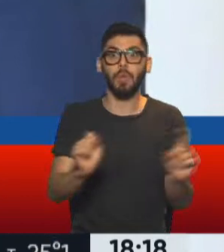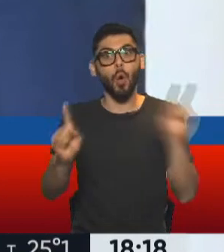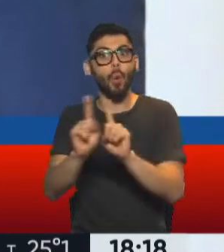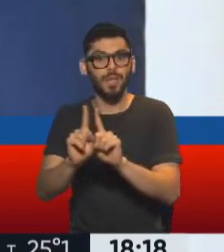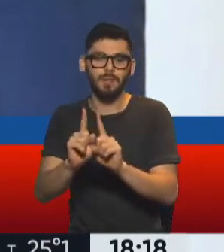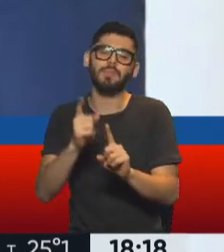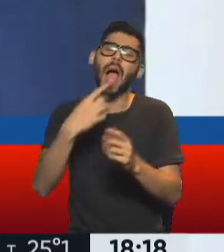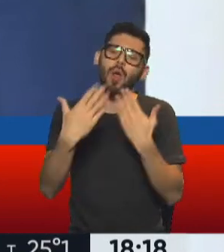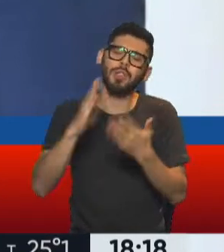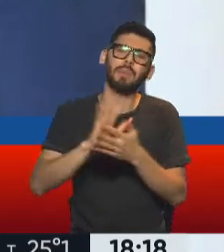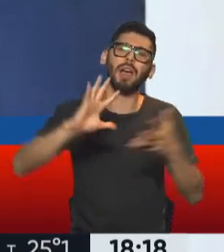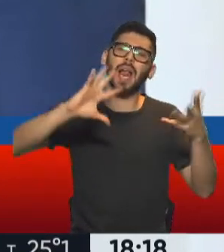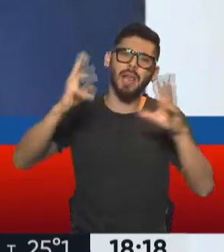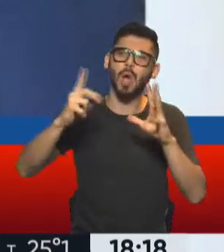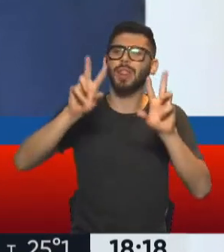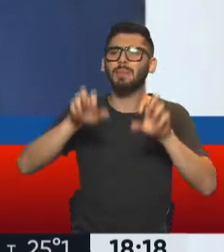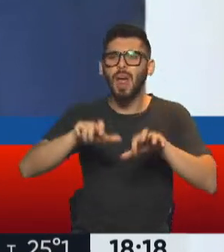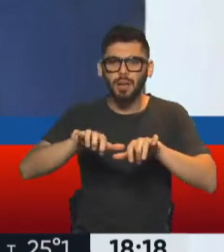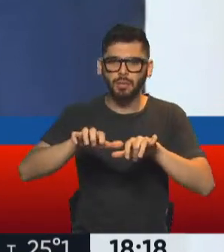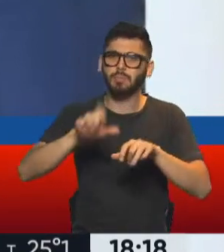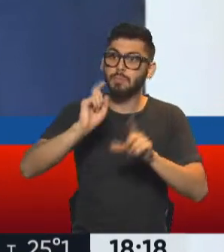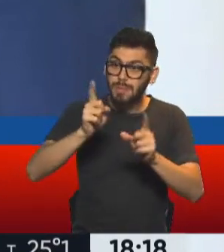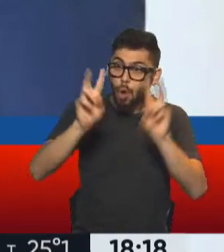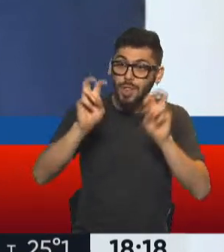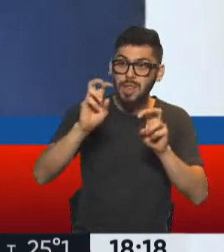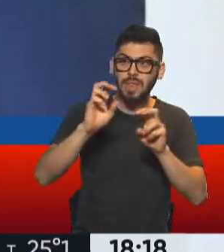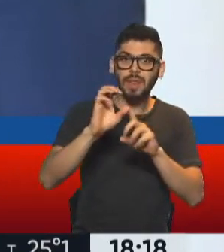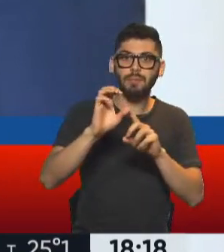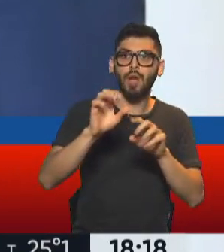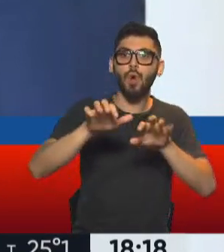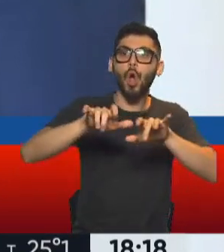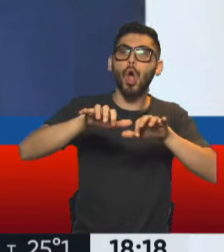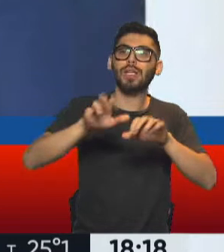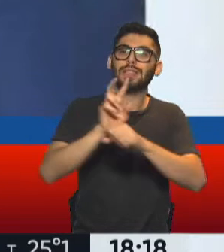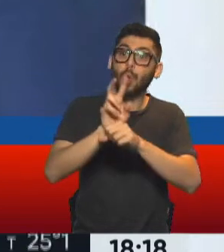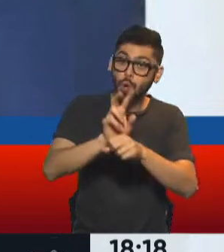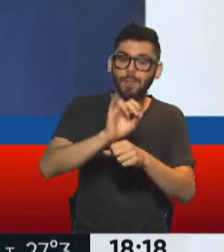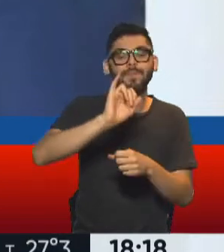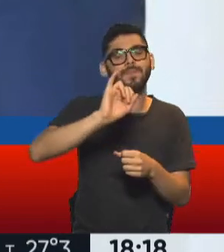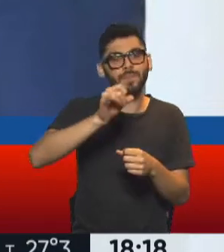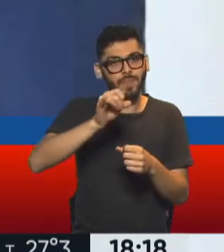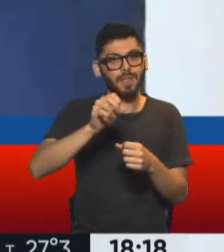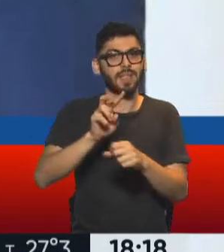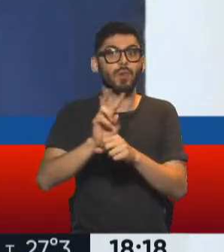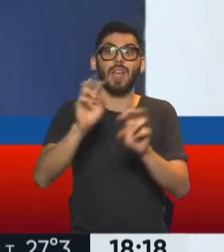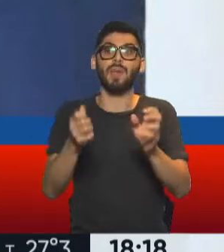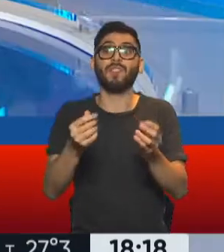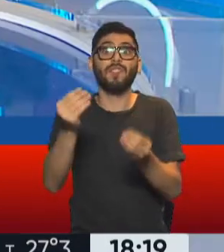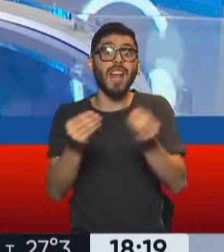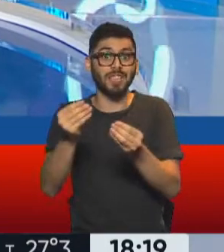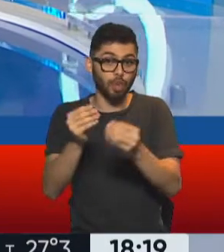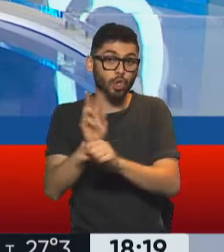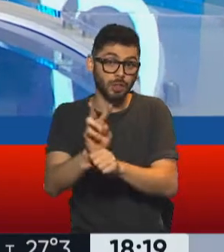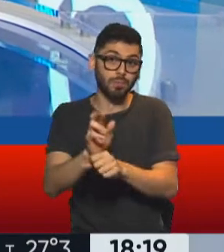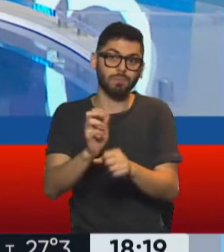medioambiente cuestiones en materia en forma adicional de seguridad también ciberseguridad también de seguridad en en términos financieros por ejemplo en